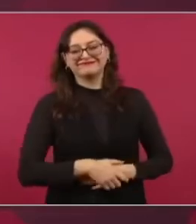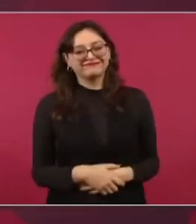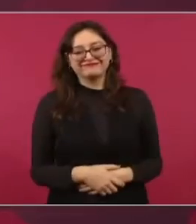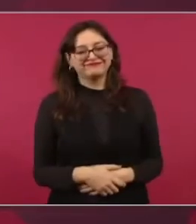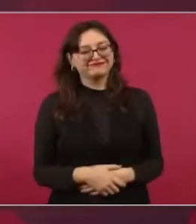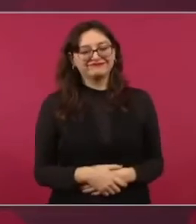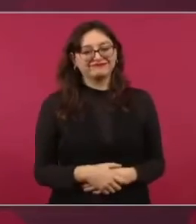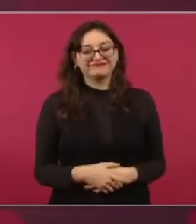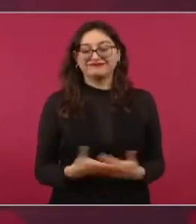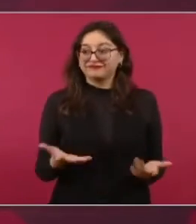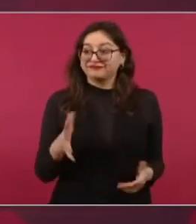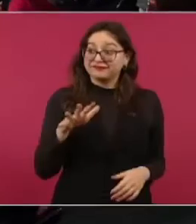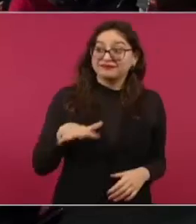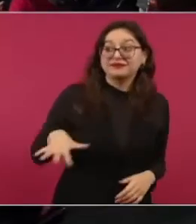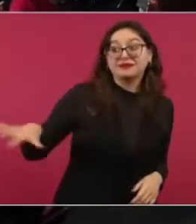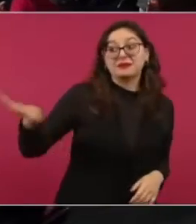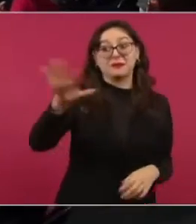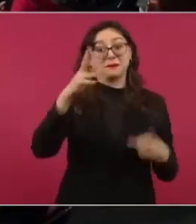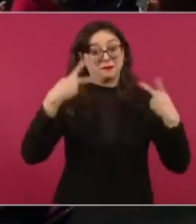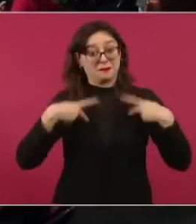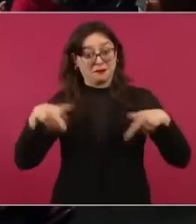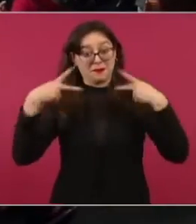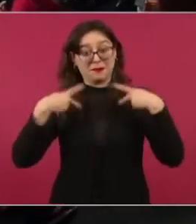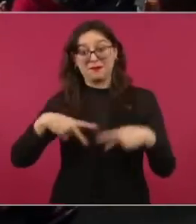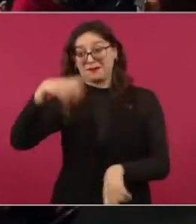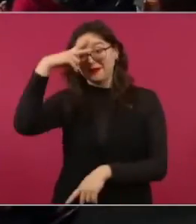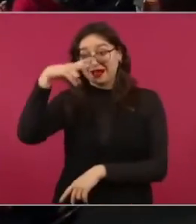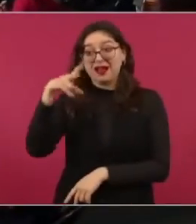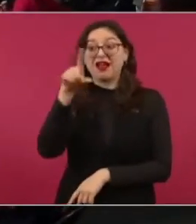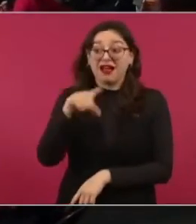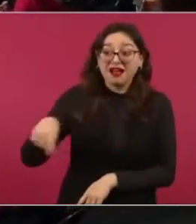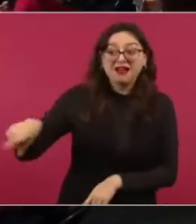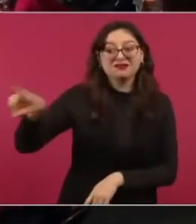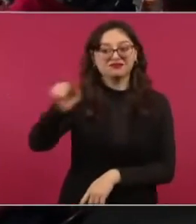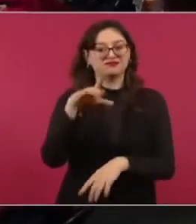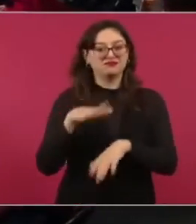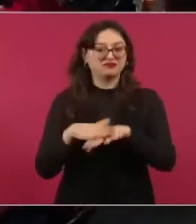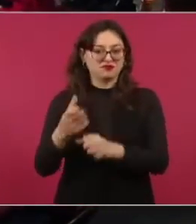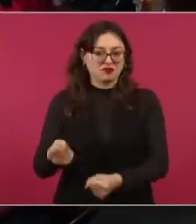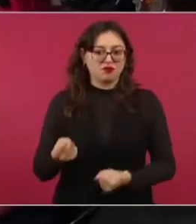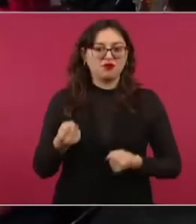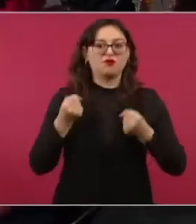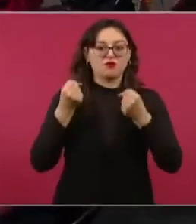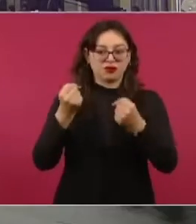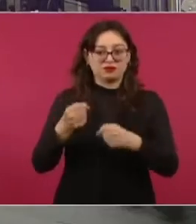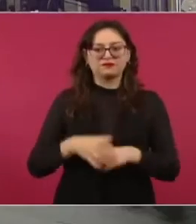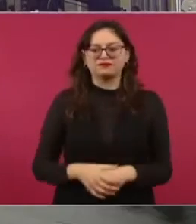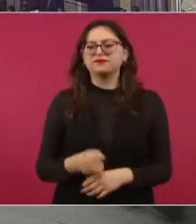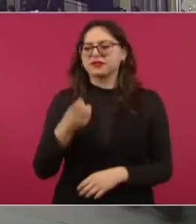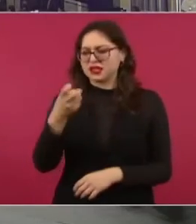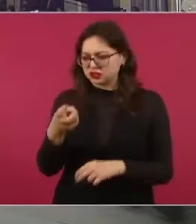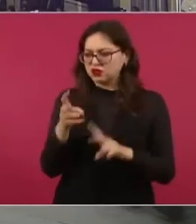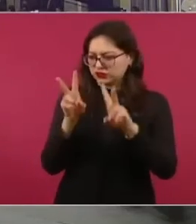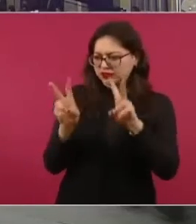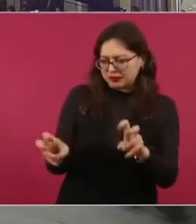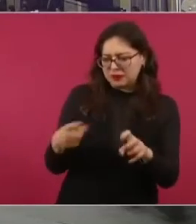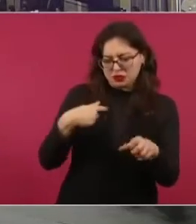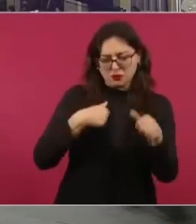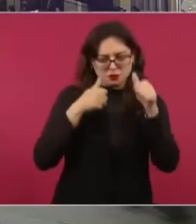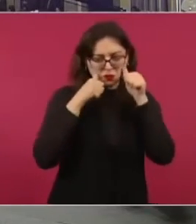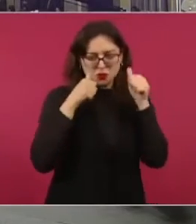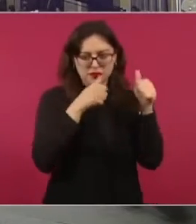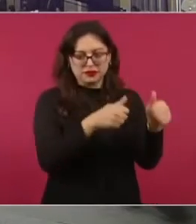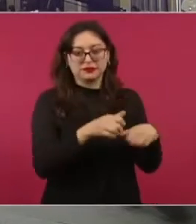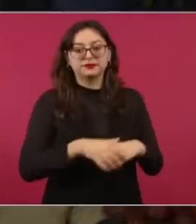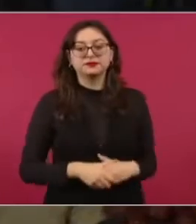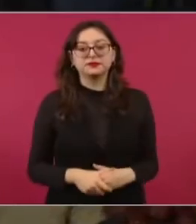México. Entonces vamos a ver sobre este tema. Sí, bueno, solamente para cerrar el tema, usted tiene